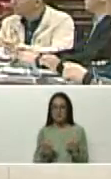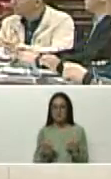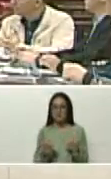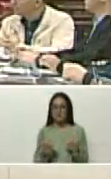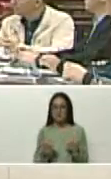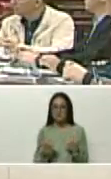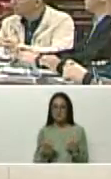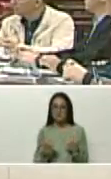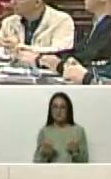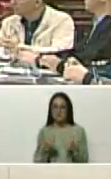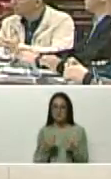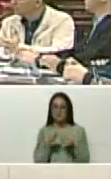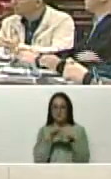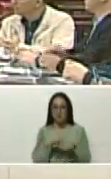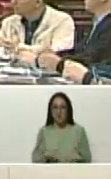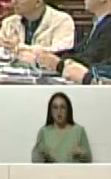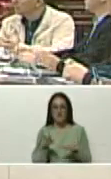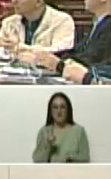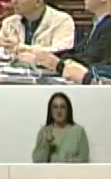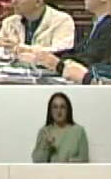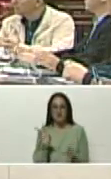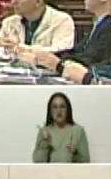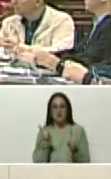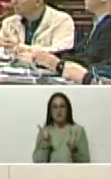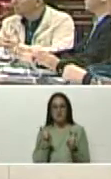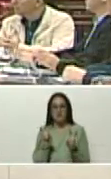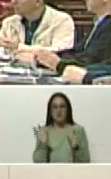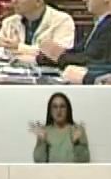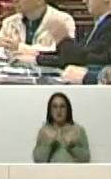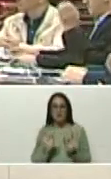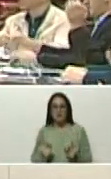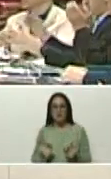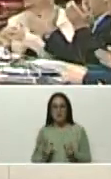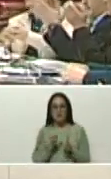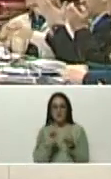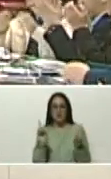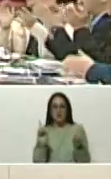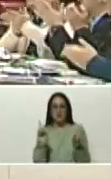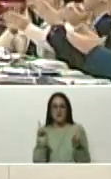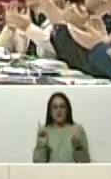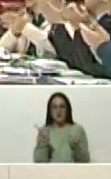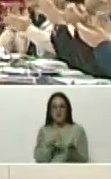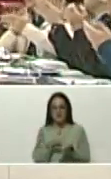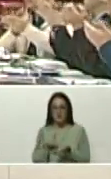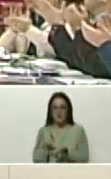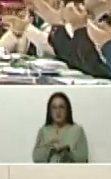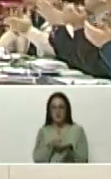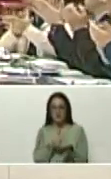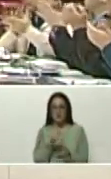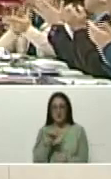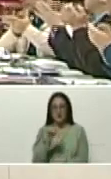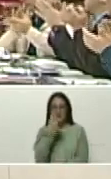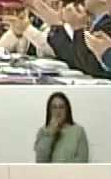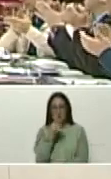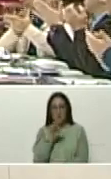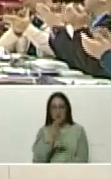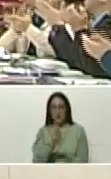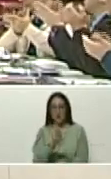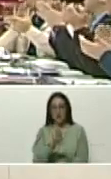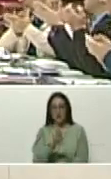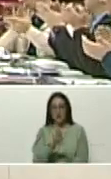delineó para Venezuela un nuevo modelo de democracia, la democracia participativa y protagónica. Y él decía que no